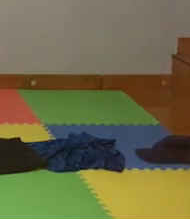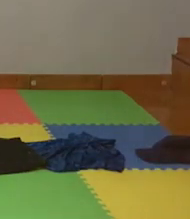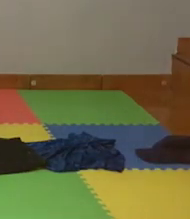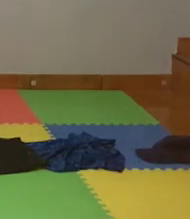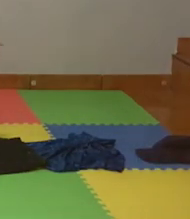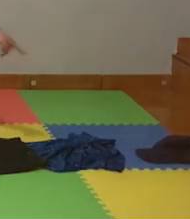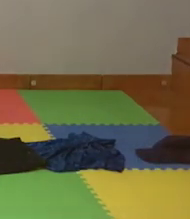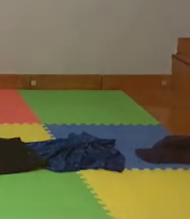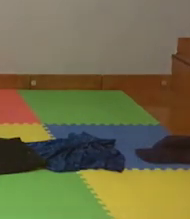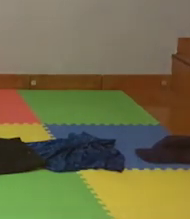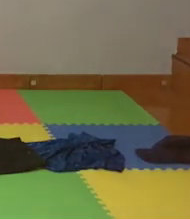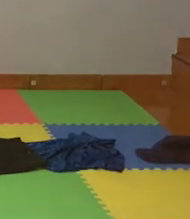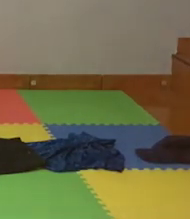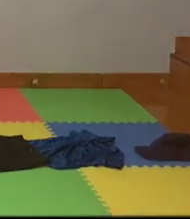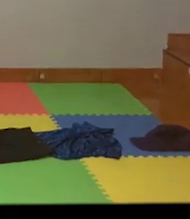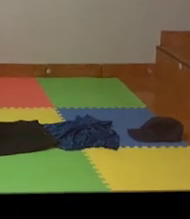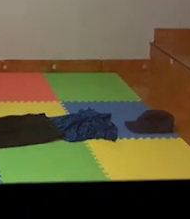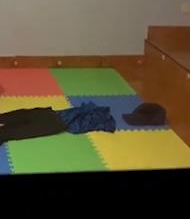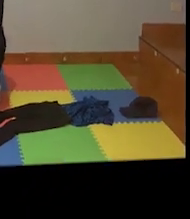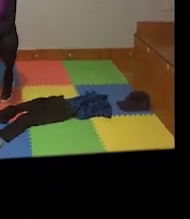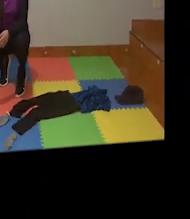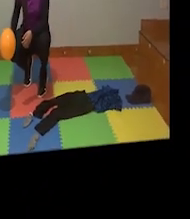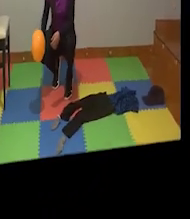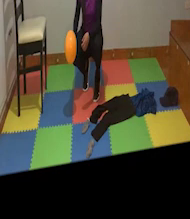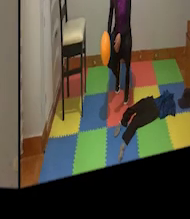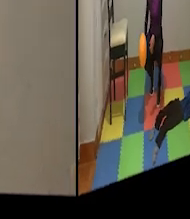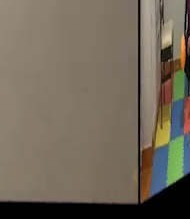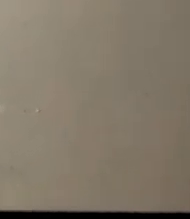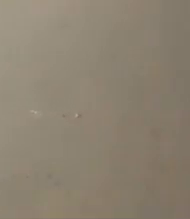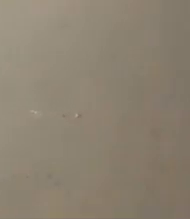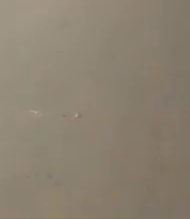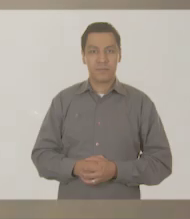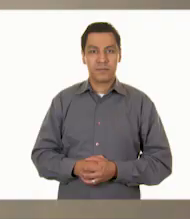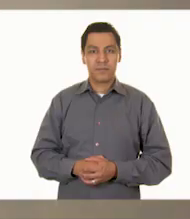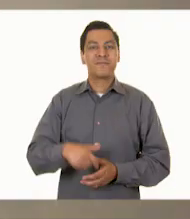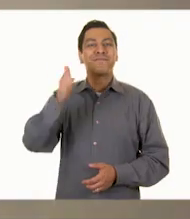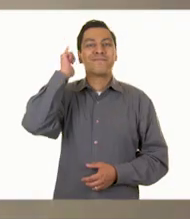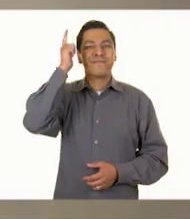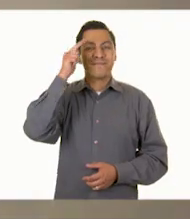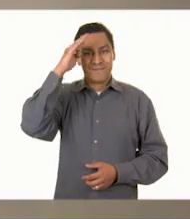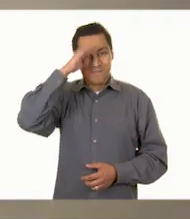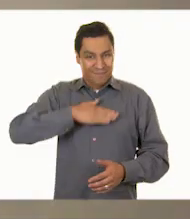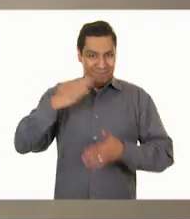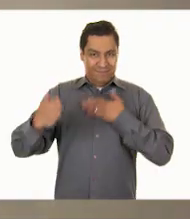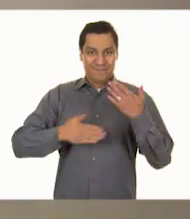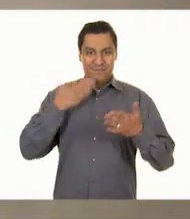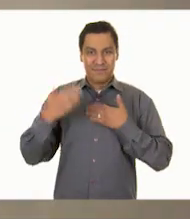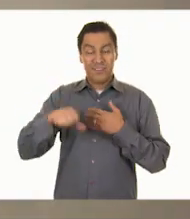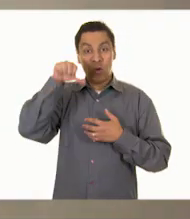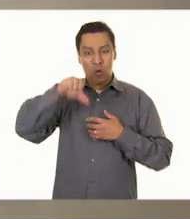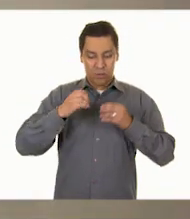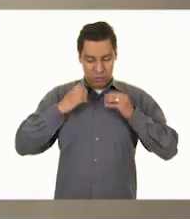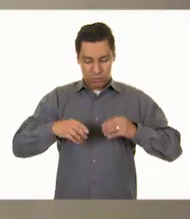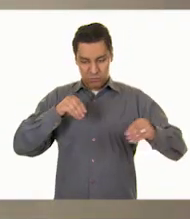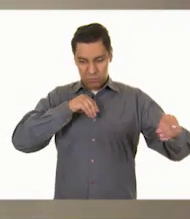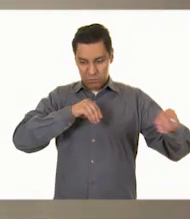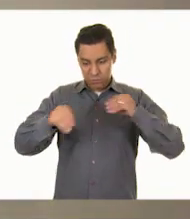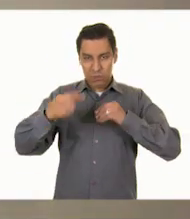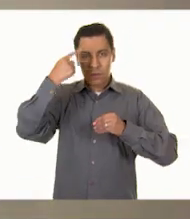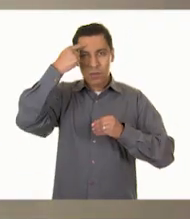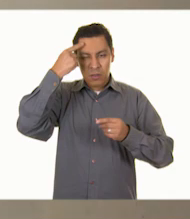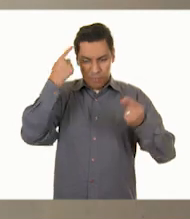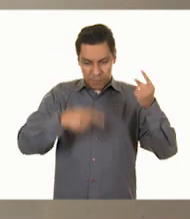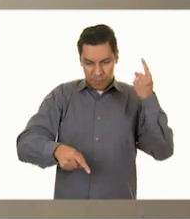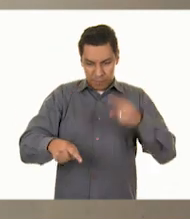lo logras te espera talles divertido recuerda que hoy trabajamos tu motricidad con dos segmentos